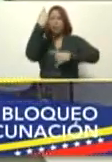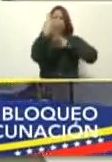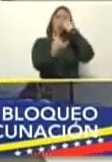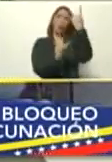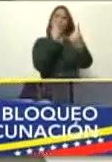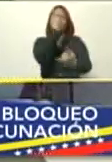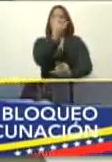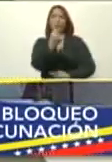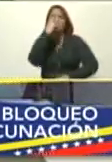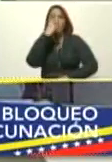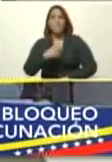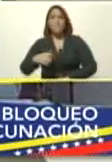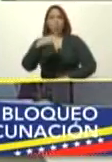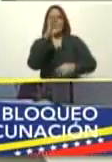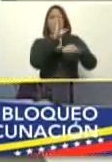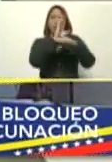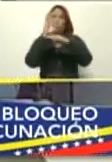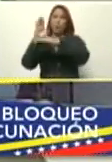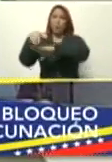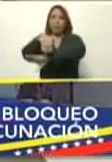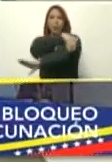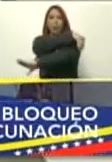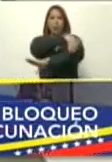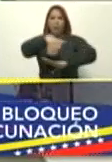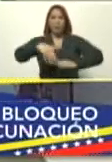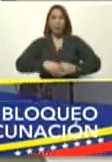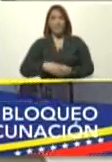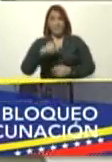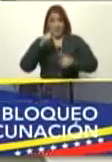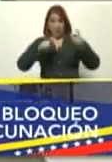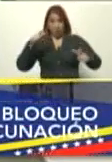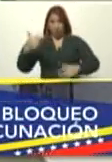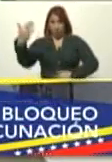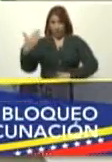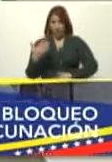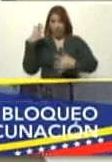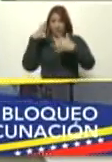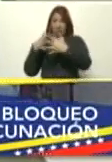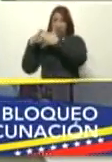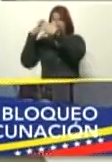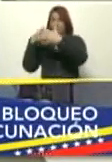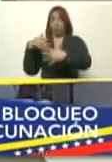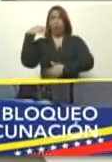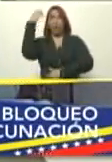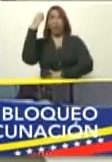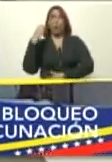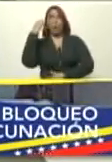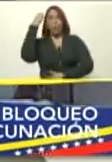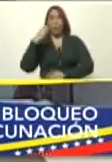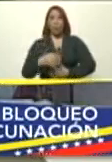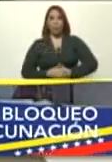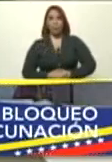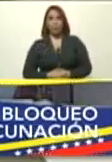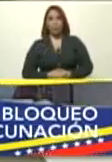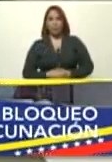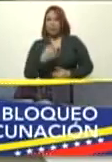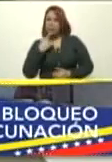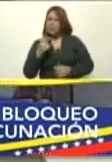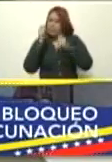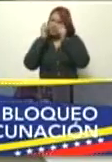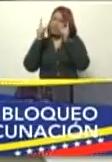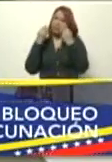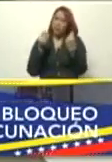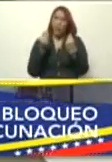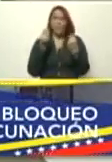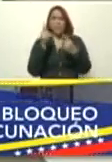el pueblo se cuida en las calles. La gente que viene de Estados Unidos y de Europa, sobre todo, dice, es increíble cómo la gente